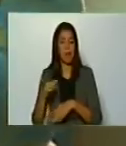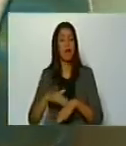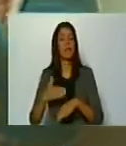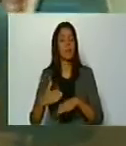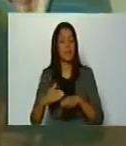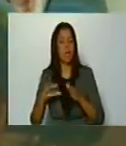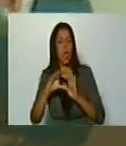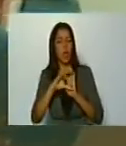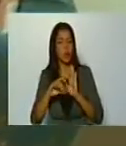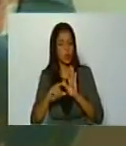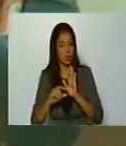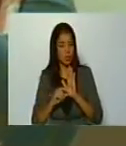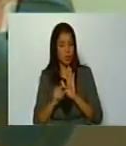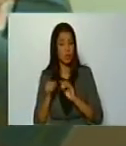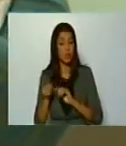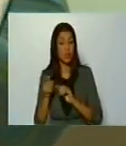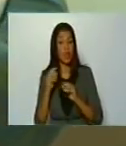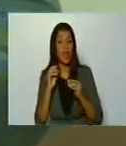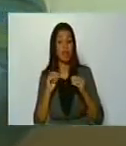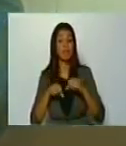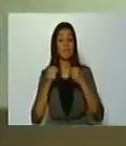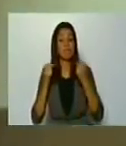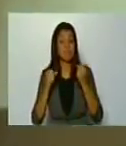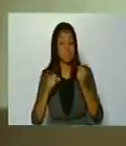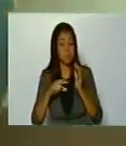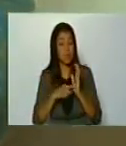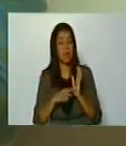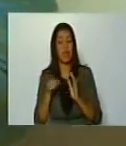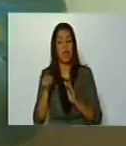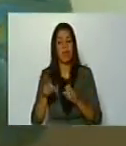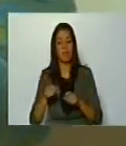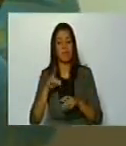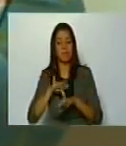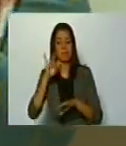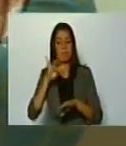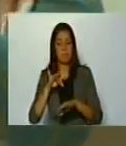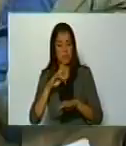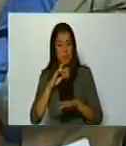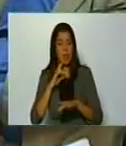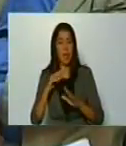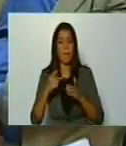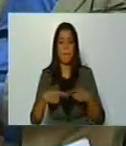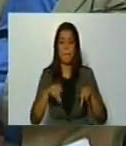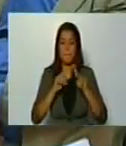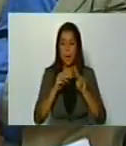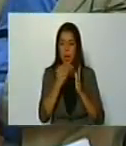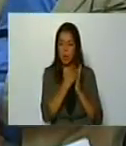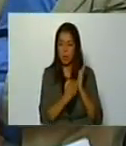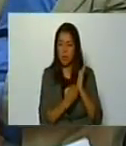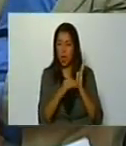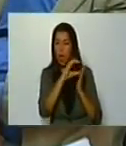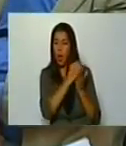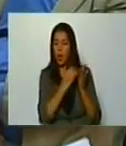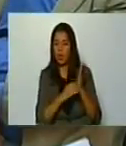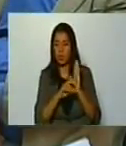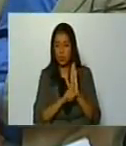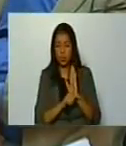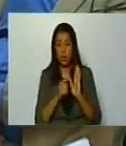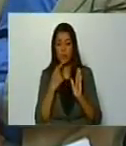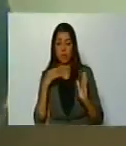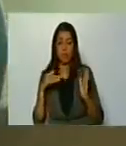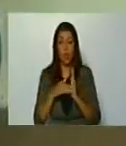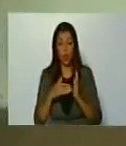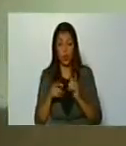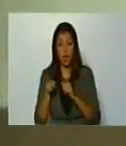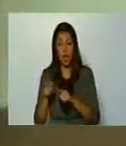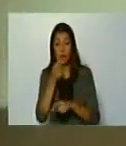inconstitucional, lesivo, dañino, que ataca valores fundamentales de la Constitución, porque este es un